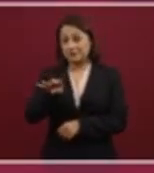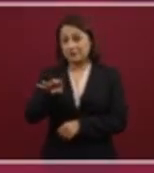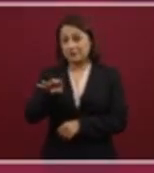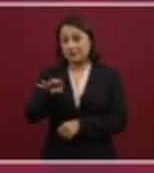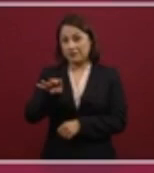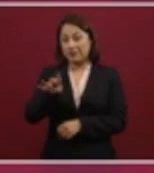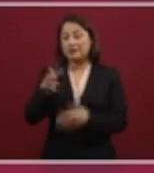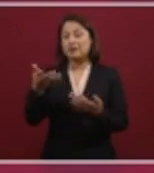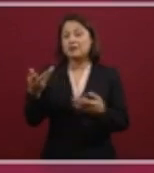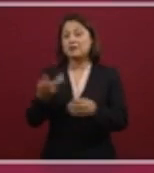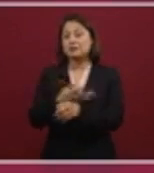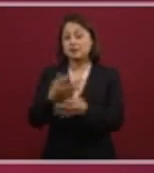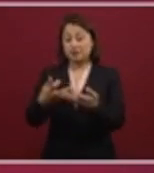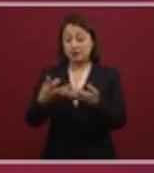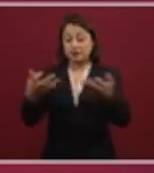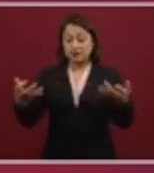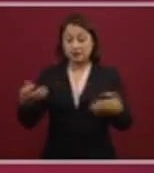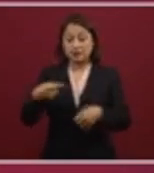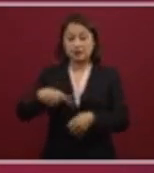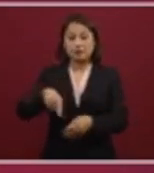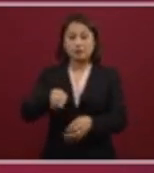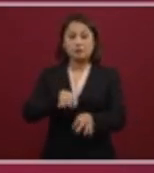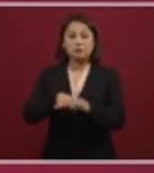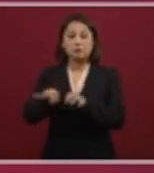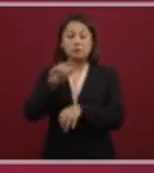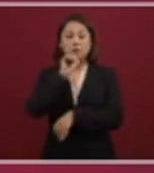de manos muertas.